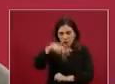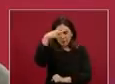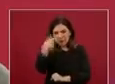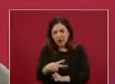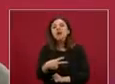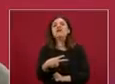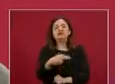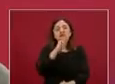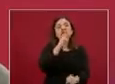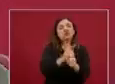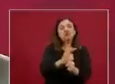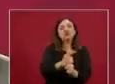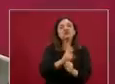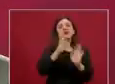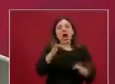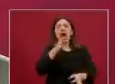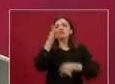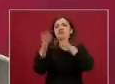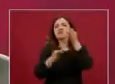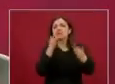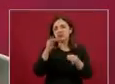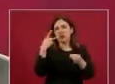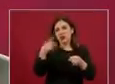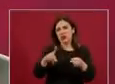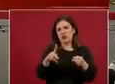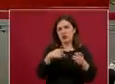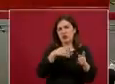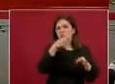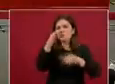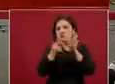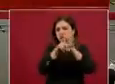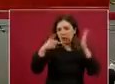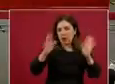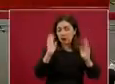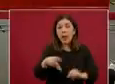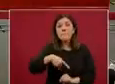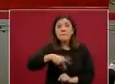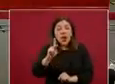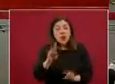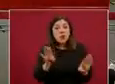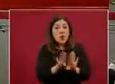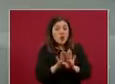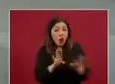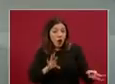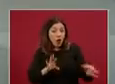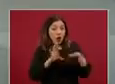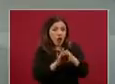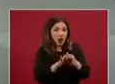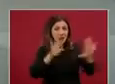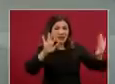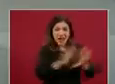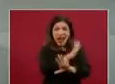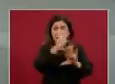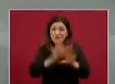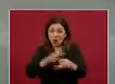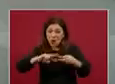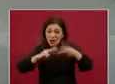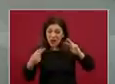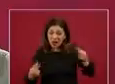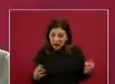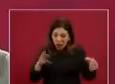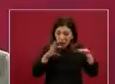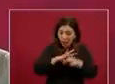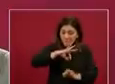fueron identificadas, publicamos el artículo en su momento, pero la relación entre variantes genéticas y